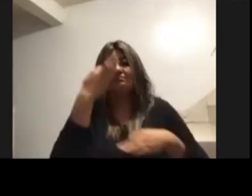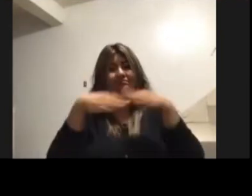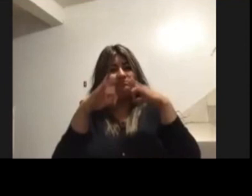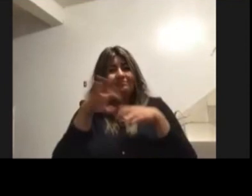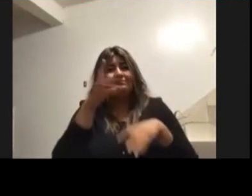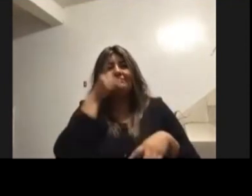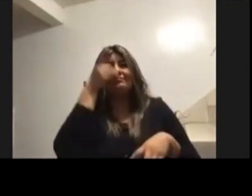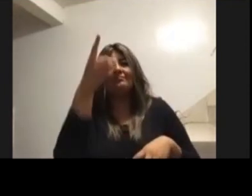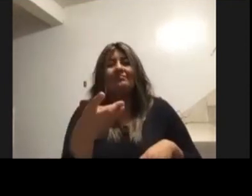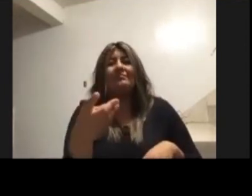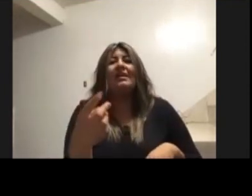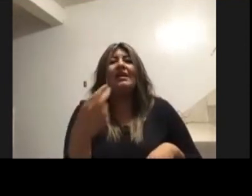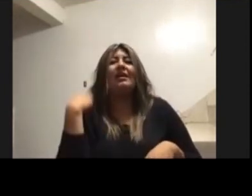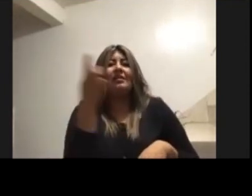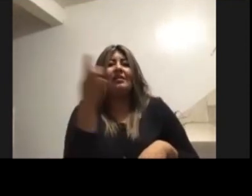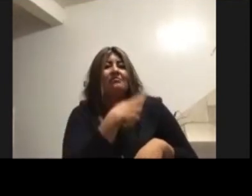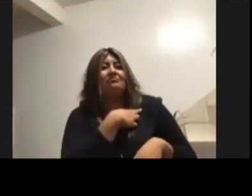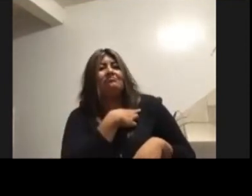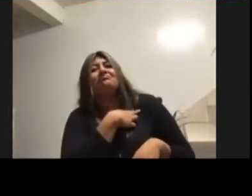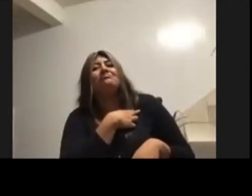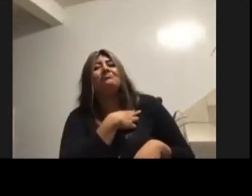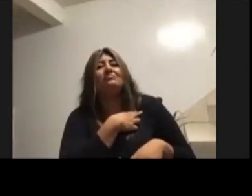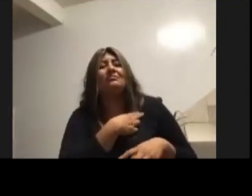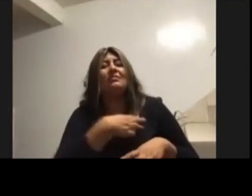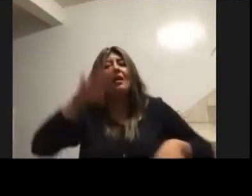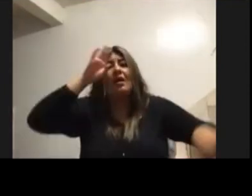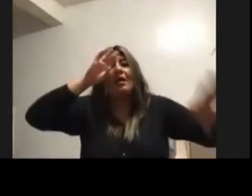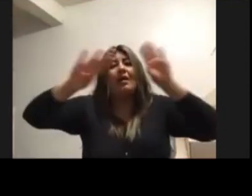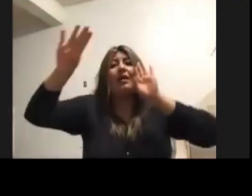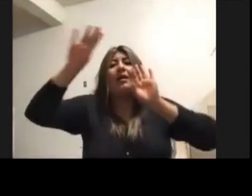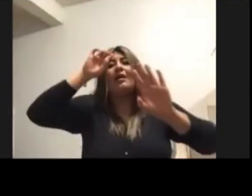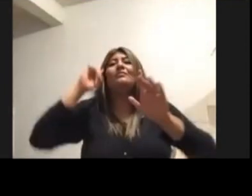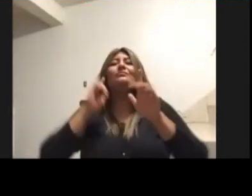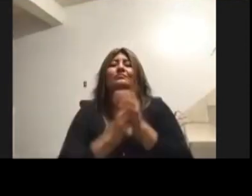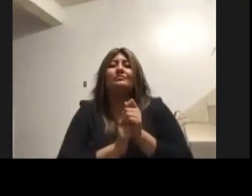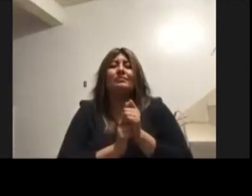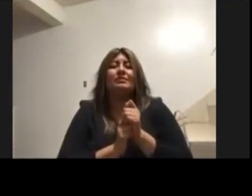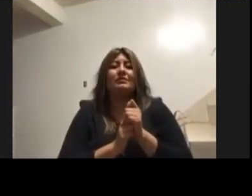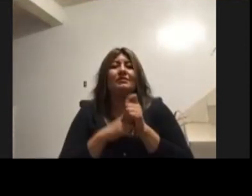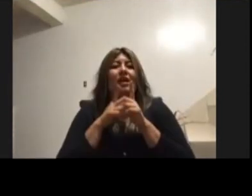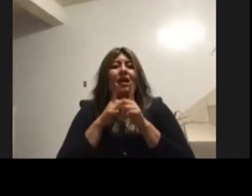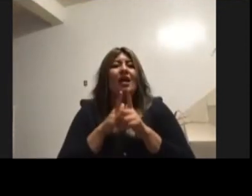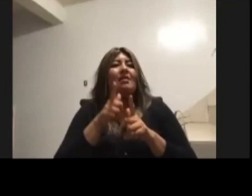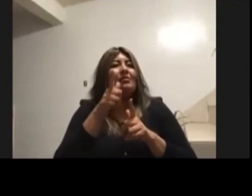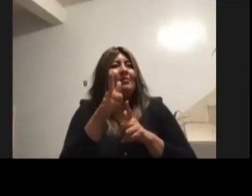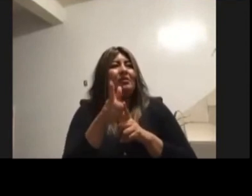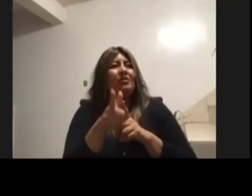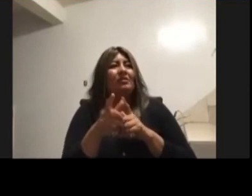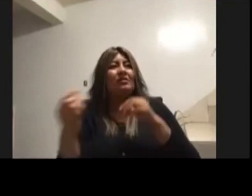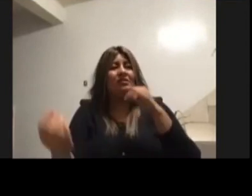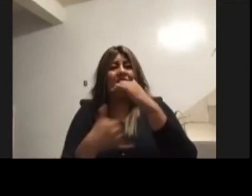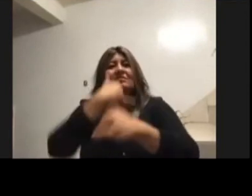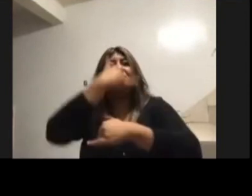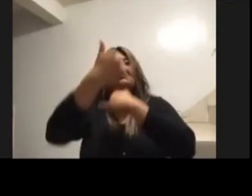nos creamos que es un proceso, como lo decía Gaby, es algo que se va haciendo en el